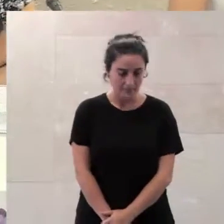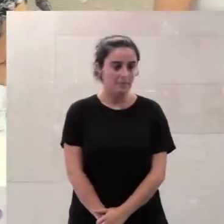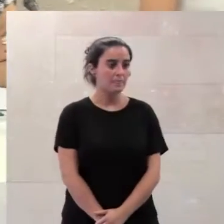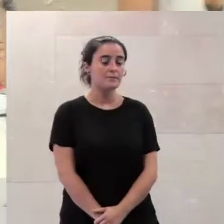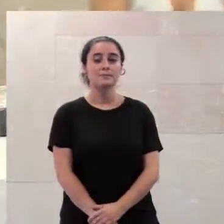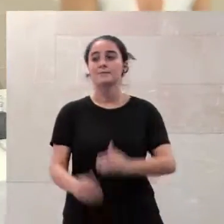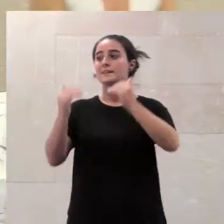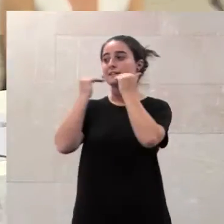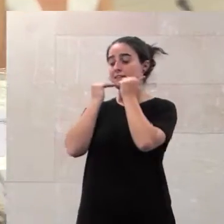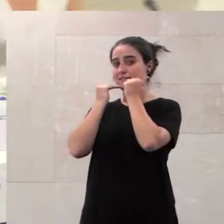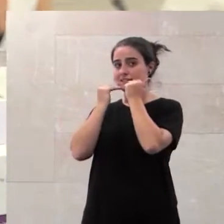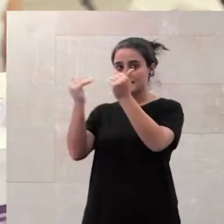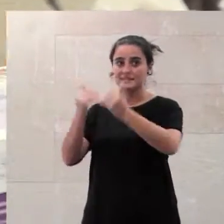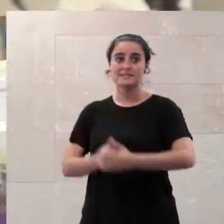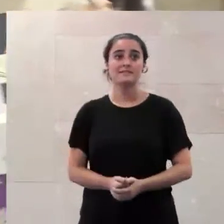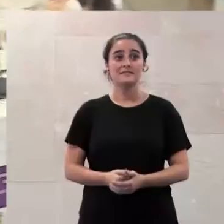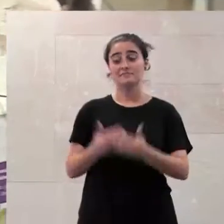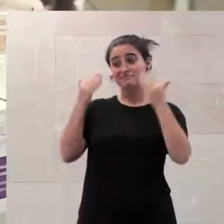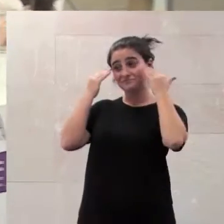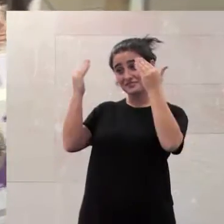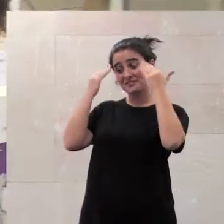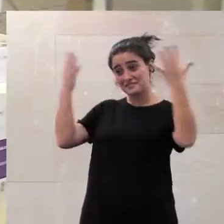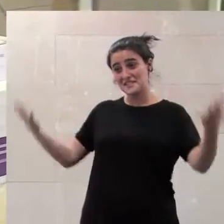Ba, eskerrik asko zurine, eta zorionak eta